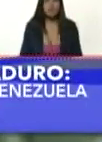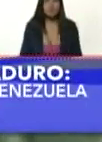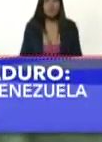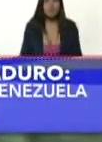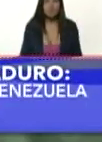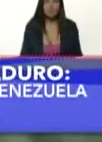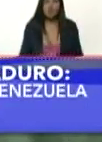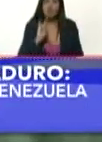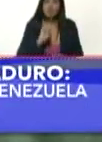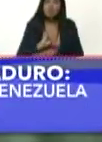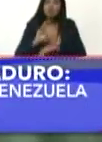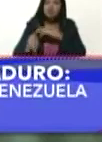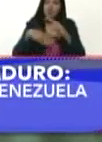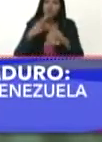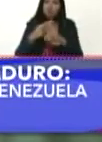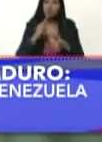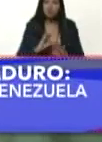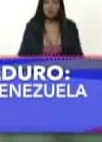traición nunca.